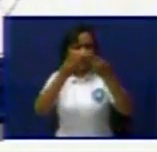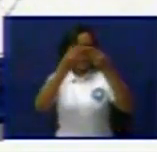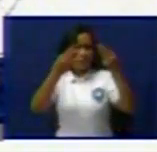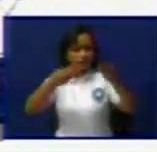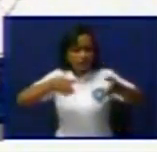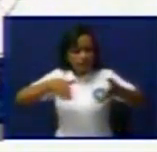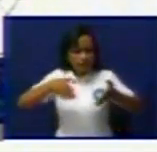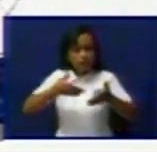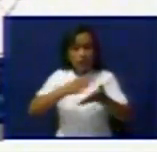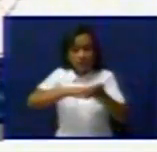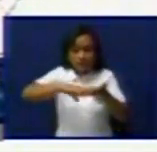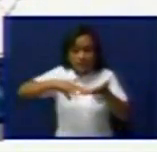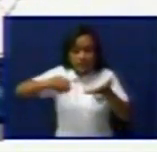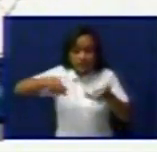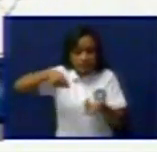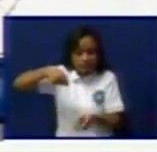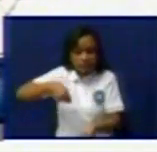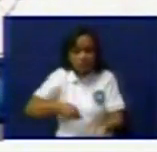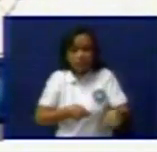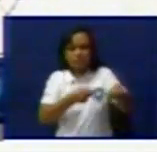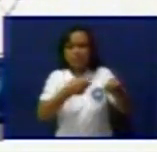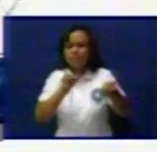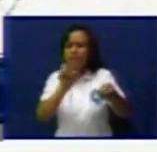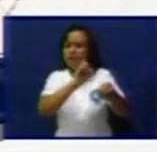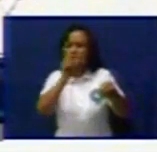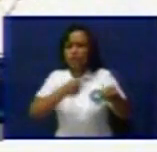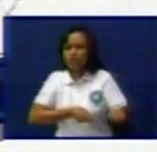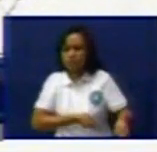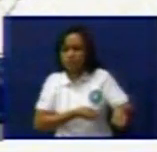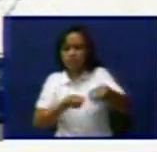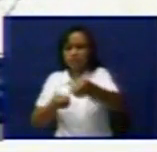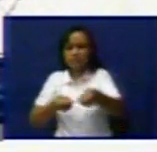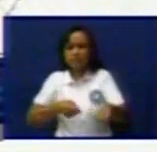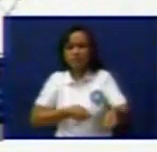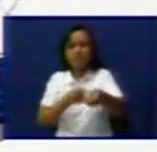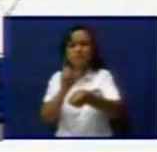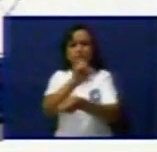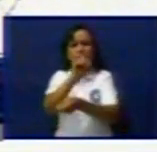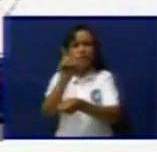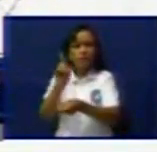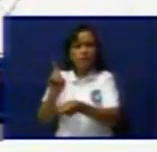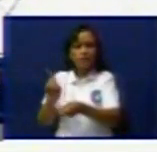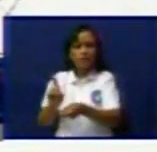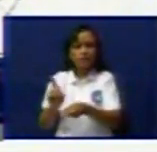materiales excavados en la construcción.